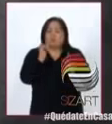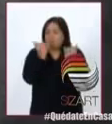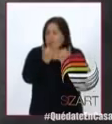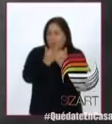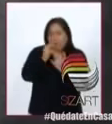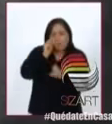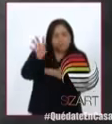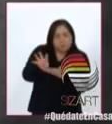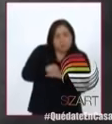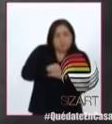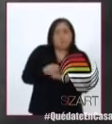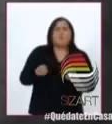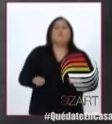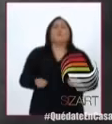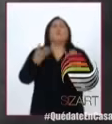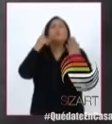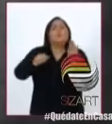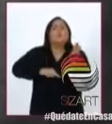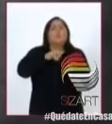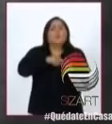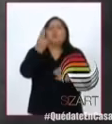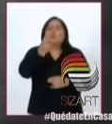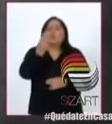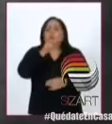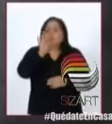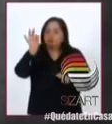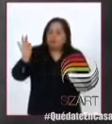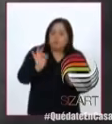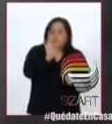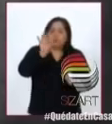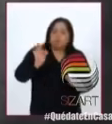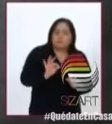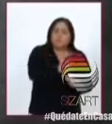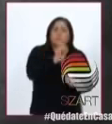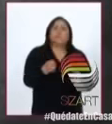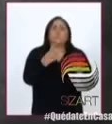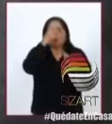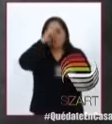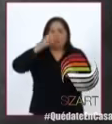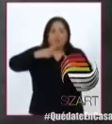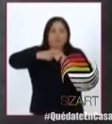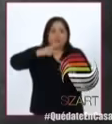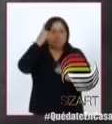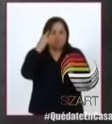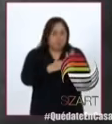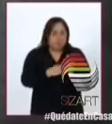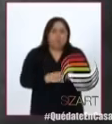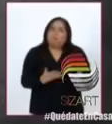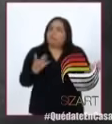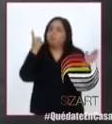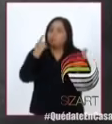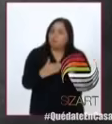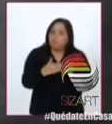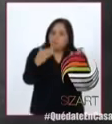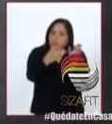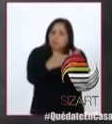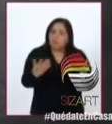lógica, ¿cuántos lugares habrá que recorrer el punto decimal al dividir entre mil y entre un millón?